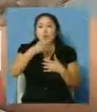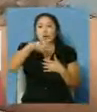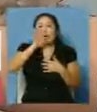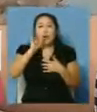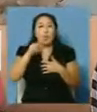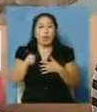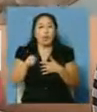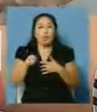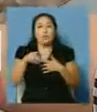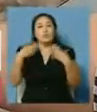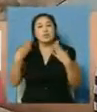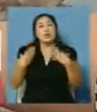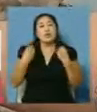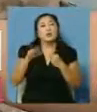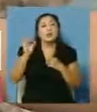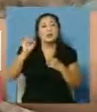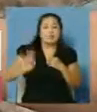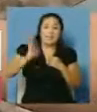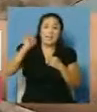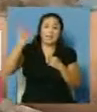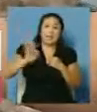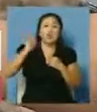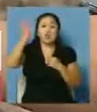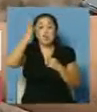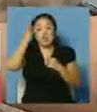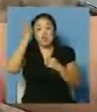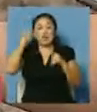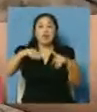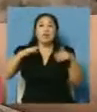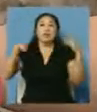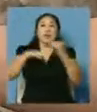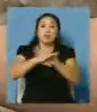Y que esto nos genera por 30 años la posibilidad de que la ciudad crezca, ¿no?